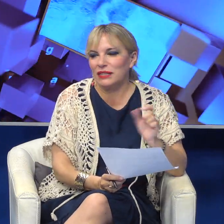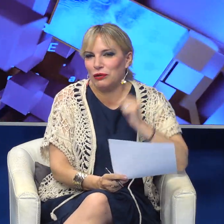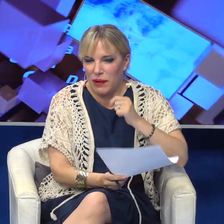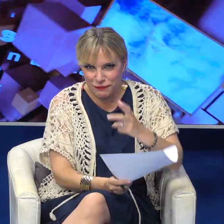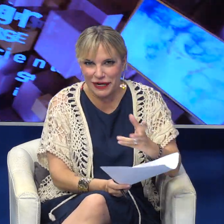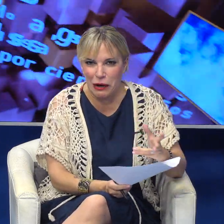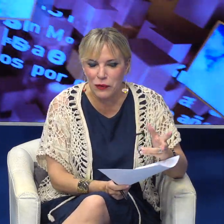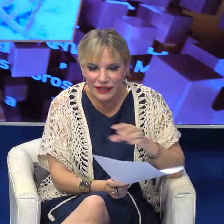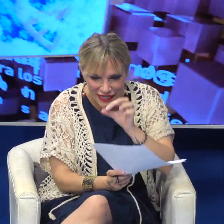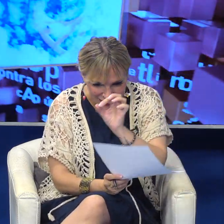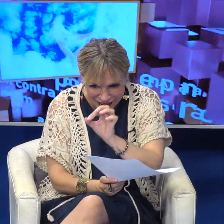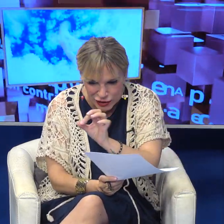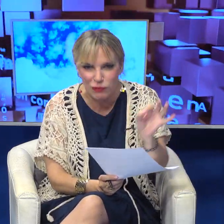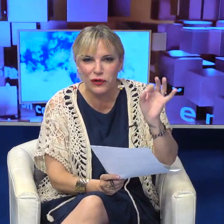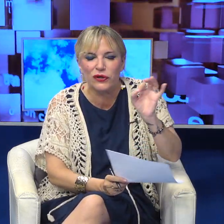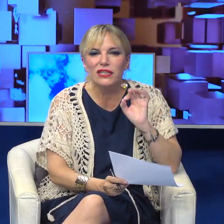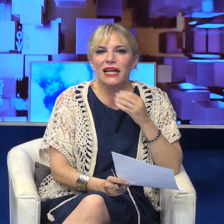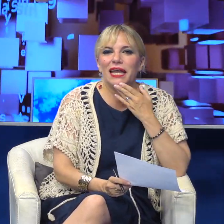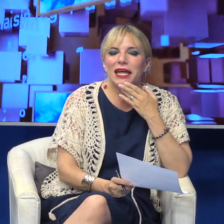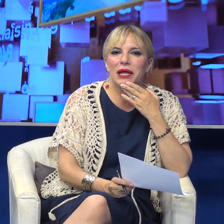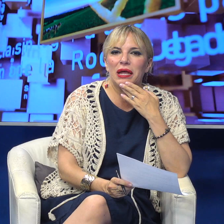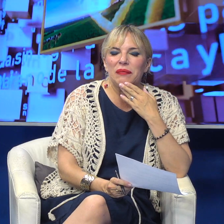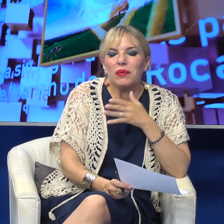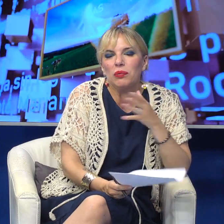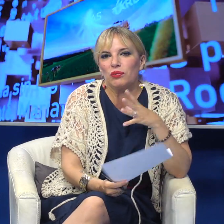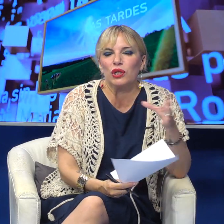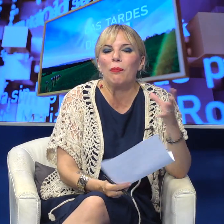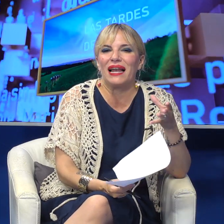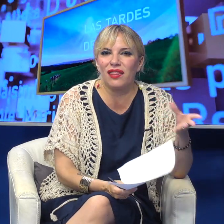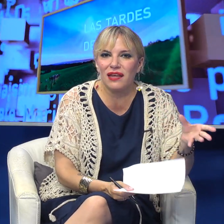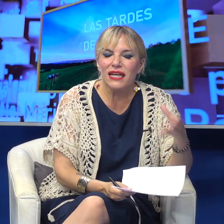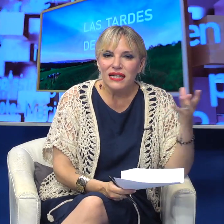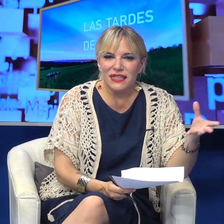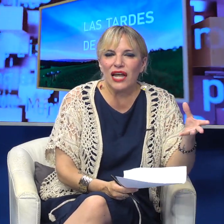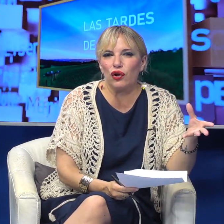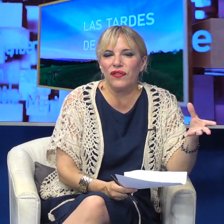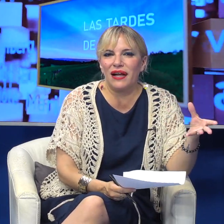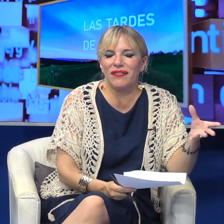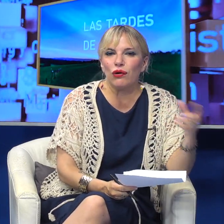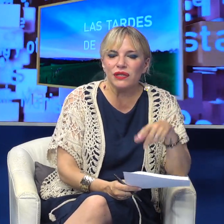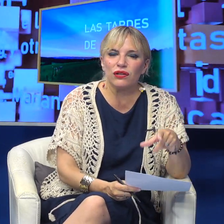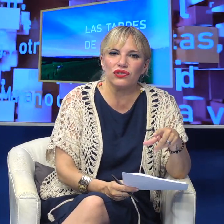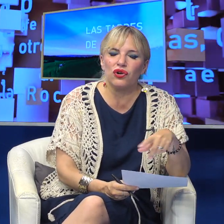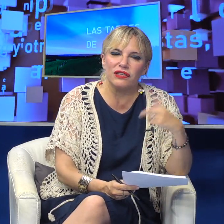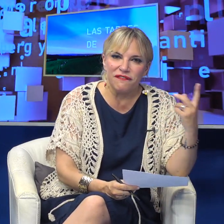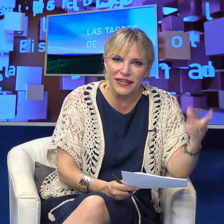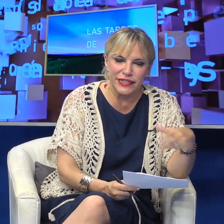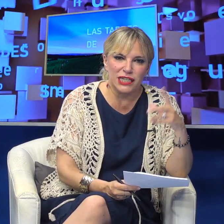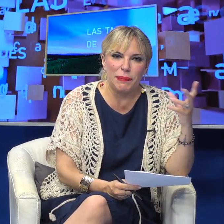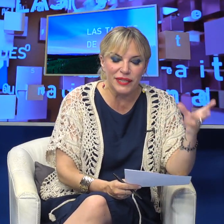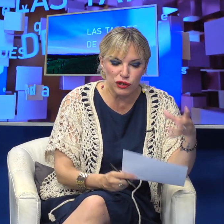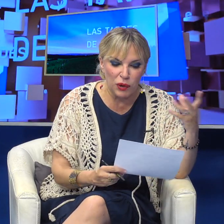ya ha sido más parca aún ya le resumo yo eh Bueno pues un poquito un balance de esa Ronda de contactos con los